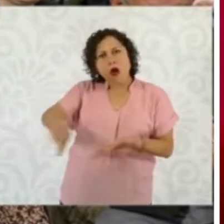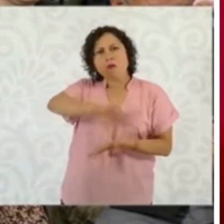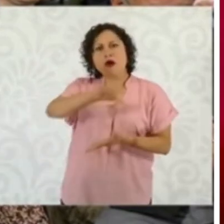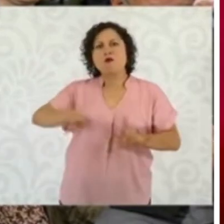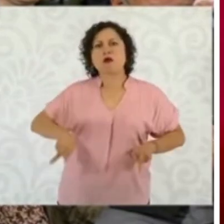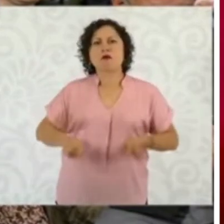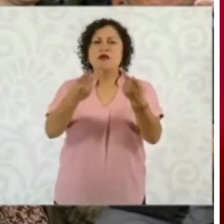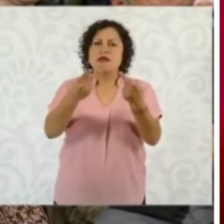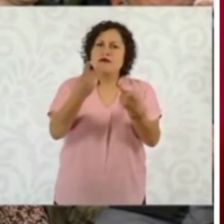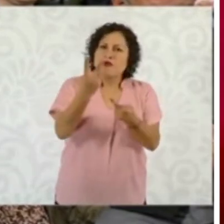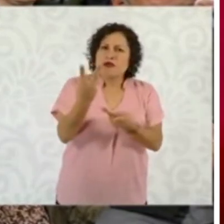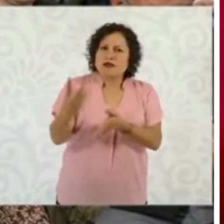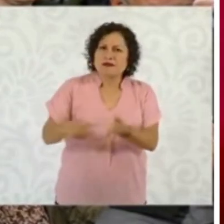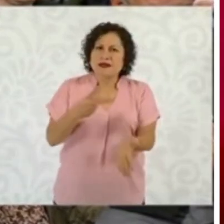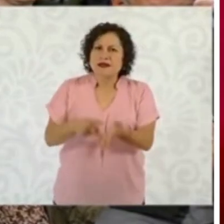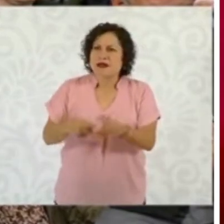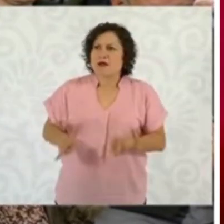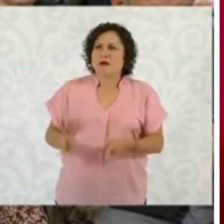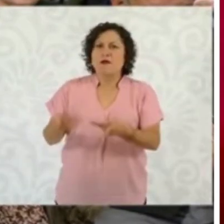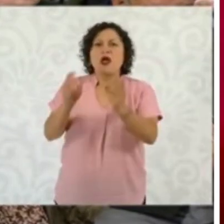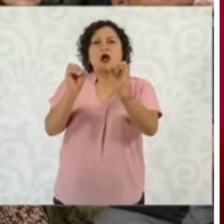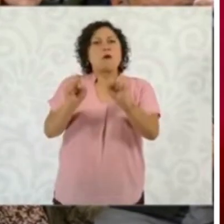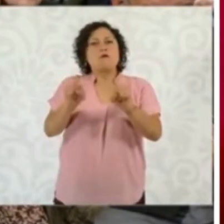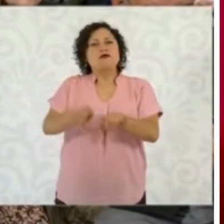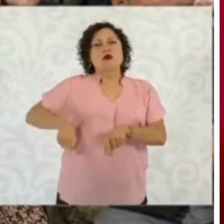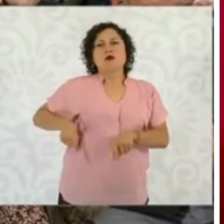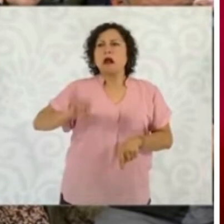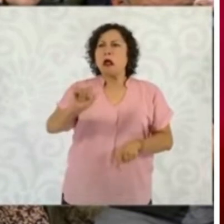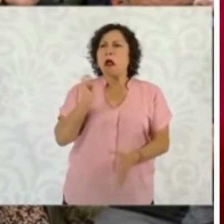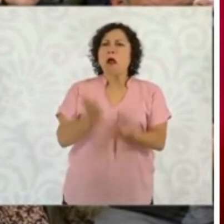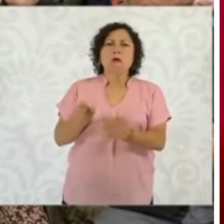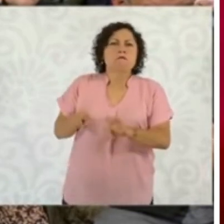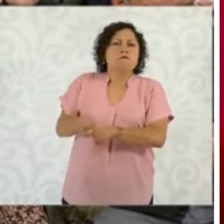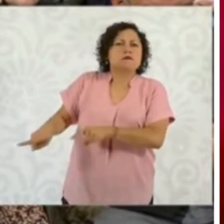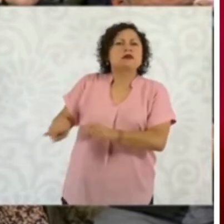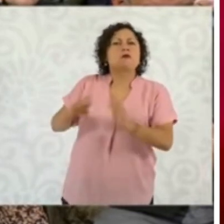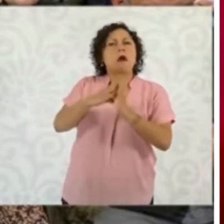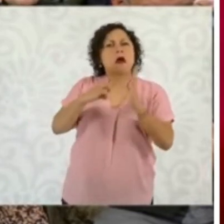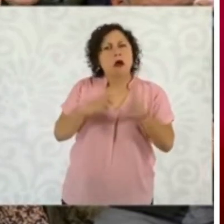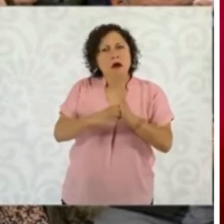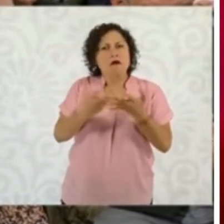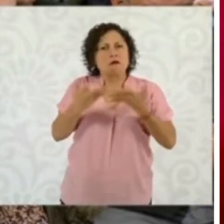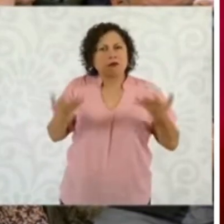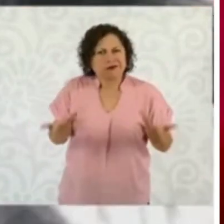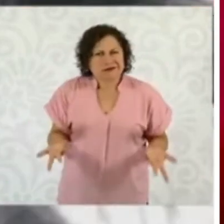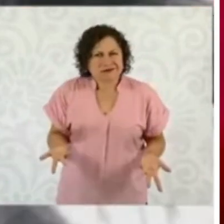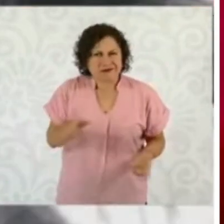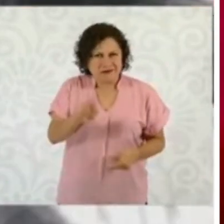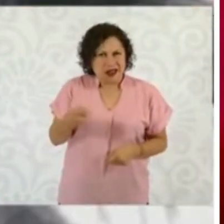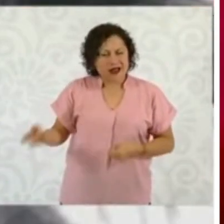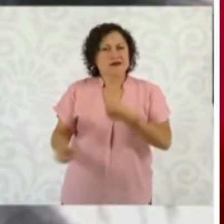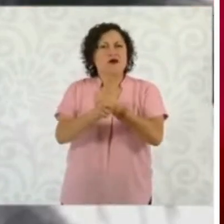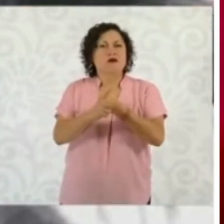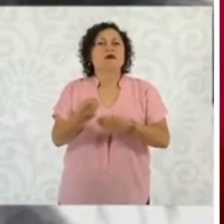y revenden después incluso o entregan en garantía al propio gobierno, al SAT, estas tierras. Presidenta, ¿qué hacer ante casos como este?